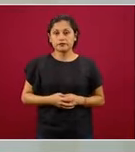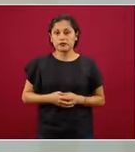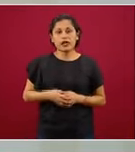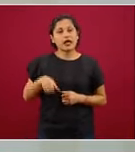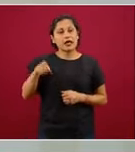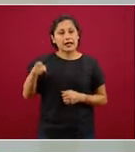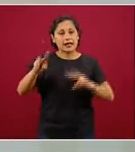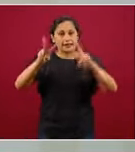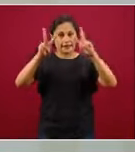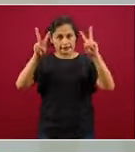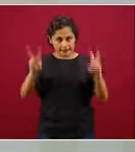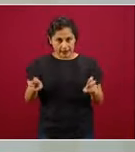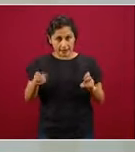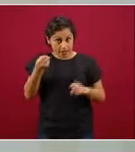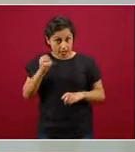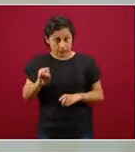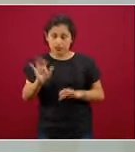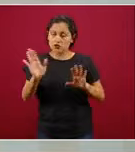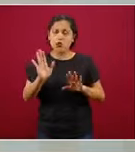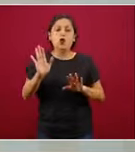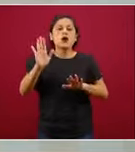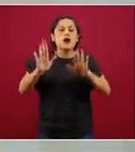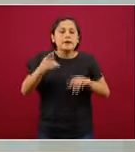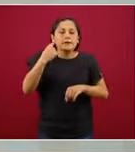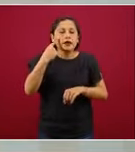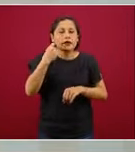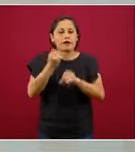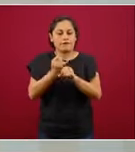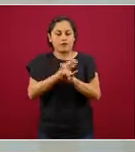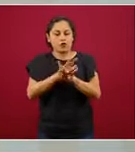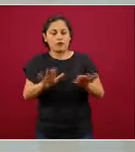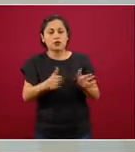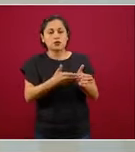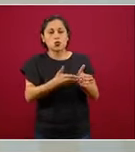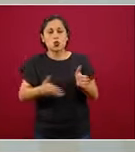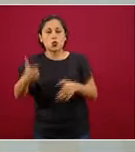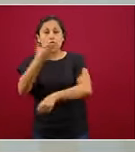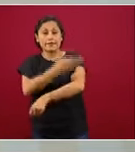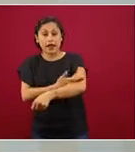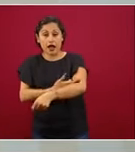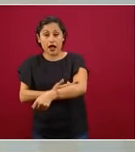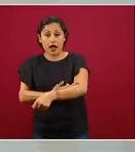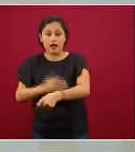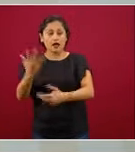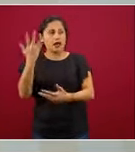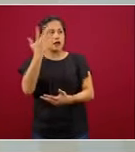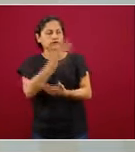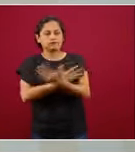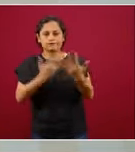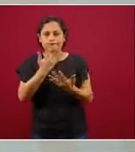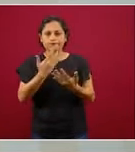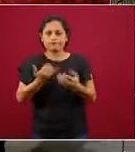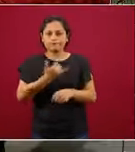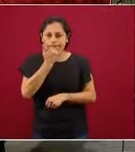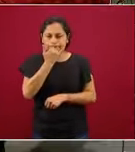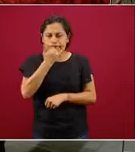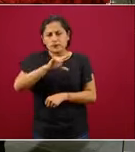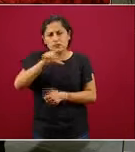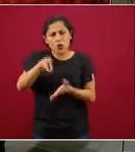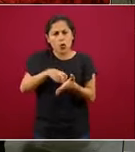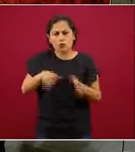es un asunto técnico. A veces se desfasa la información, podrá volver a ocurrir y si ocurre se harán las enmiendas correspondientes. Gracias, por